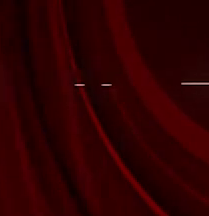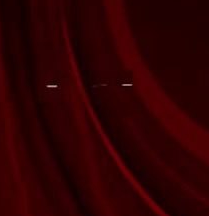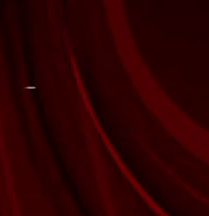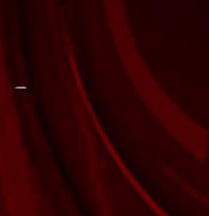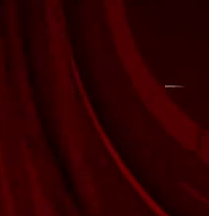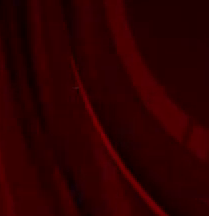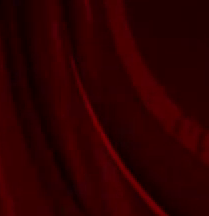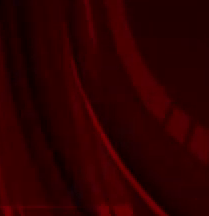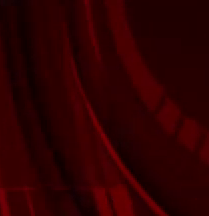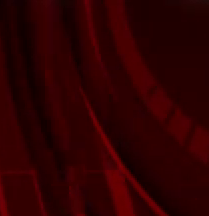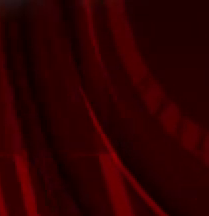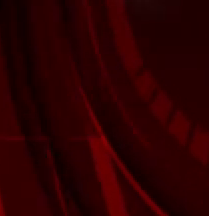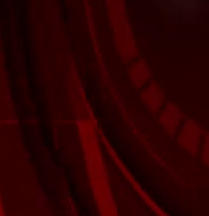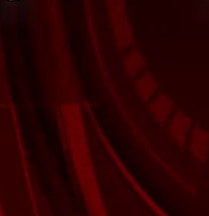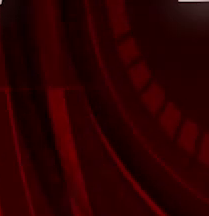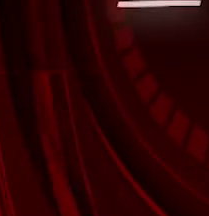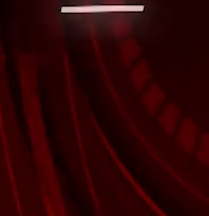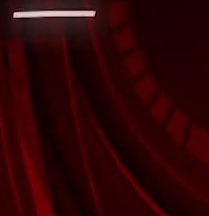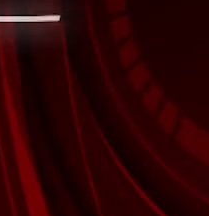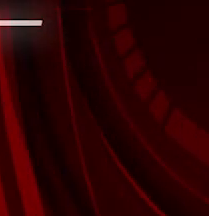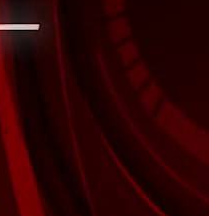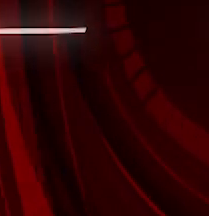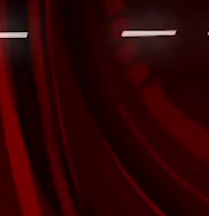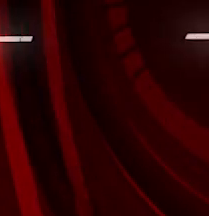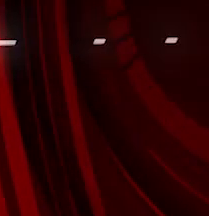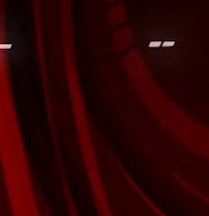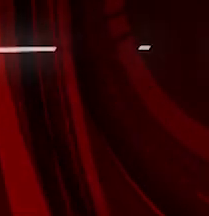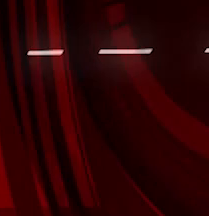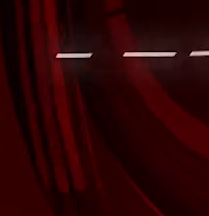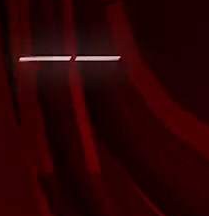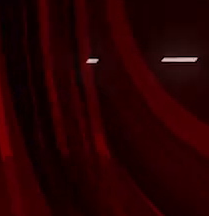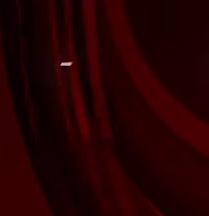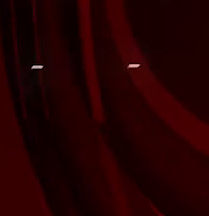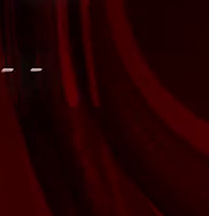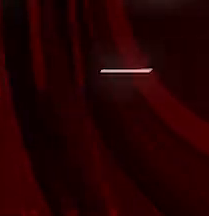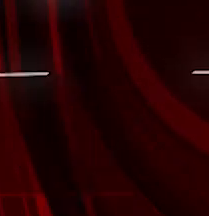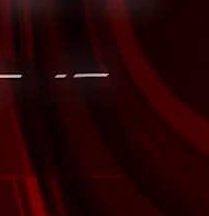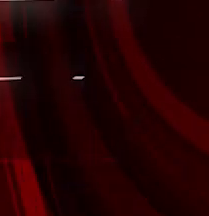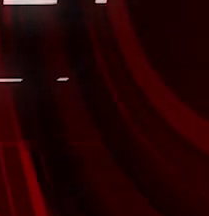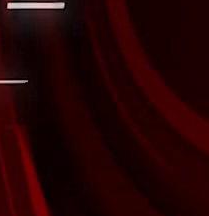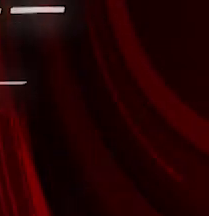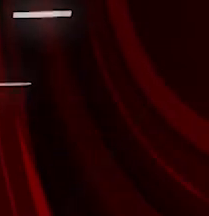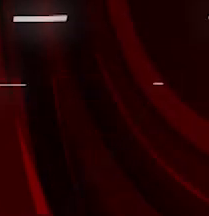788.375 pesos. En Armenia, 788.500 pesos.